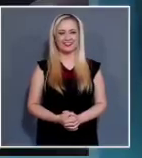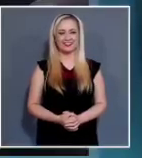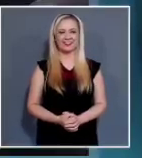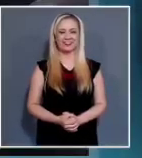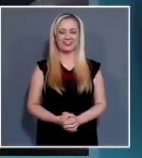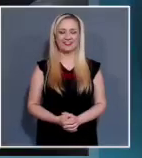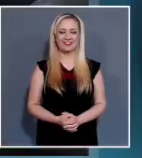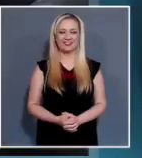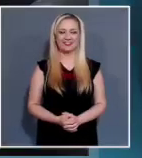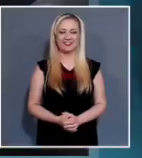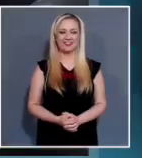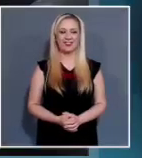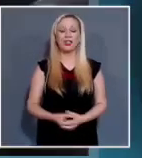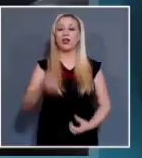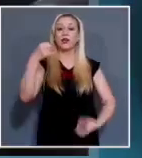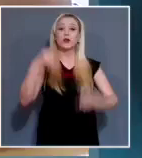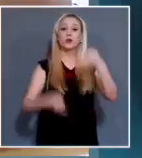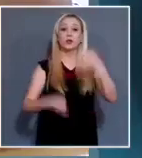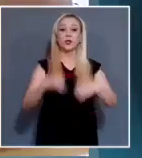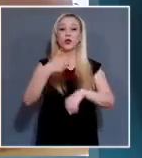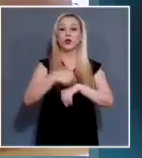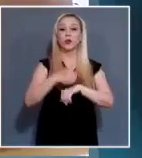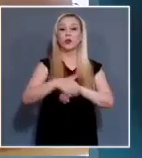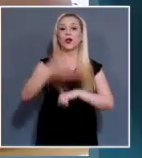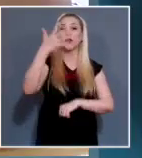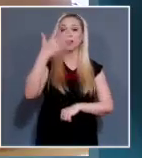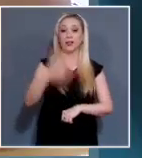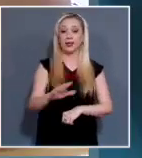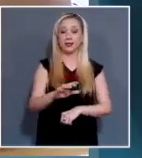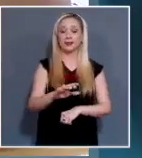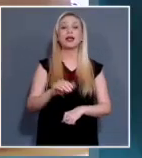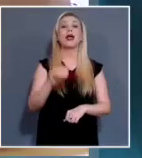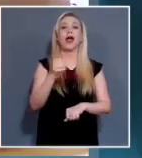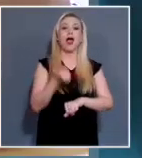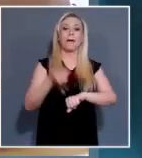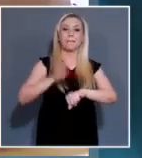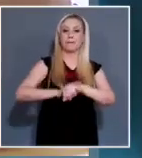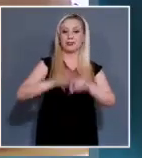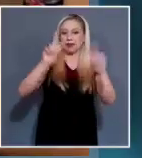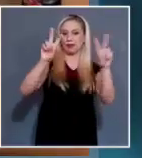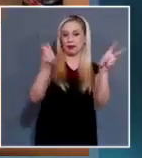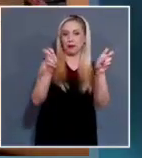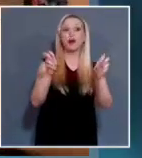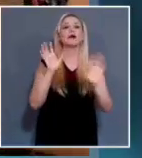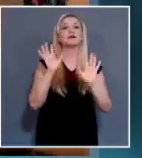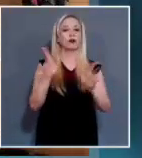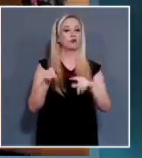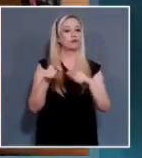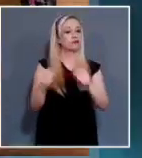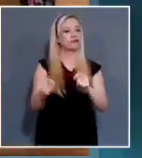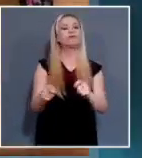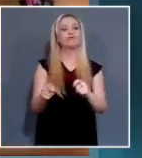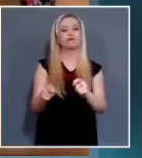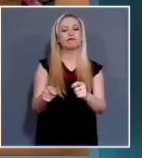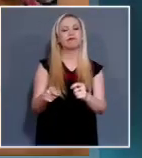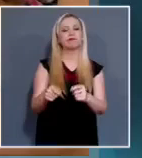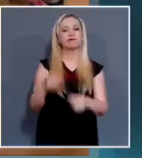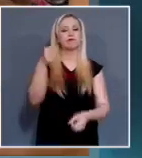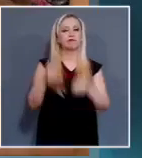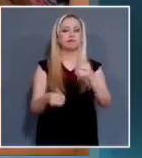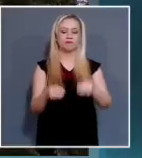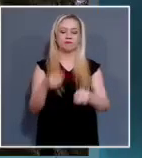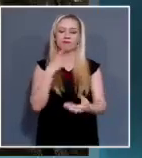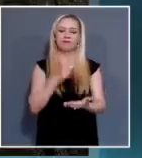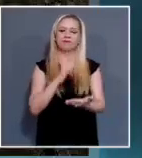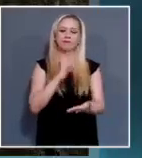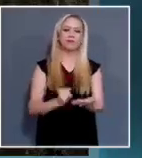El Juzgado 10º de Distrito en materia administrativa concedió una nueva suspensión y fijó un plazo de 3 días,